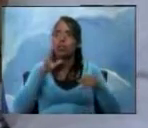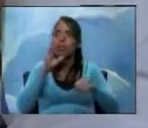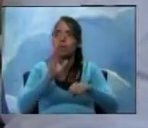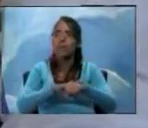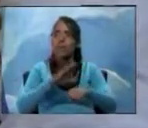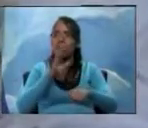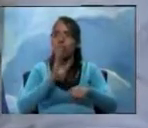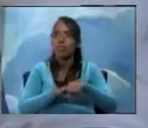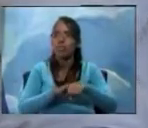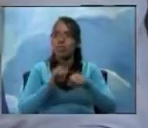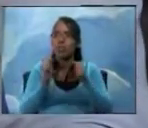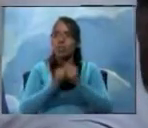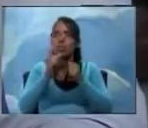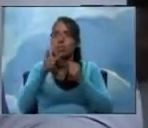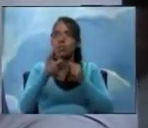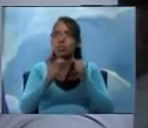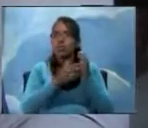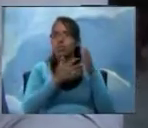Lava todos mis pecados.